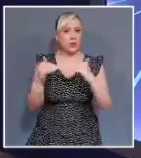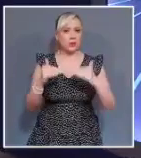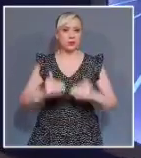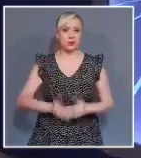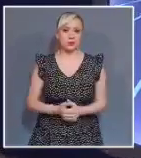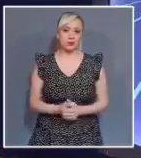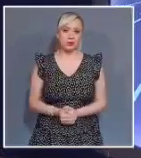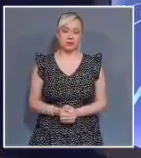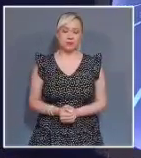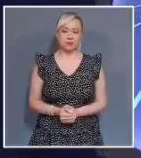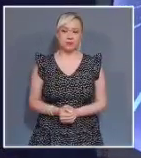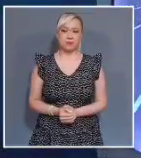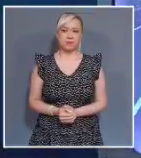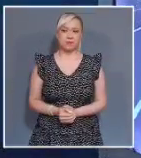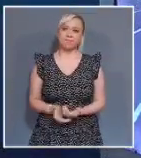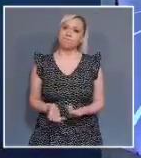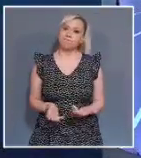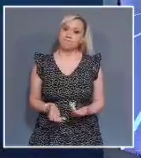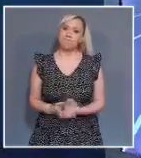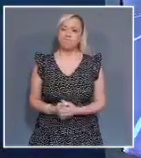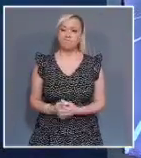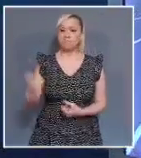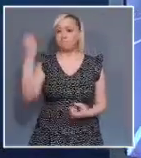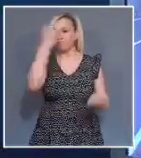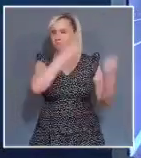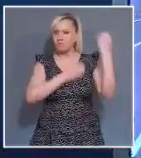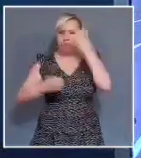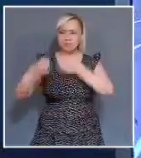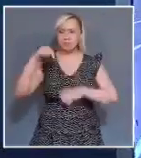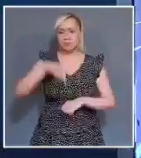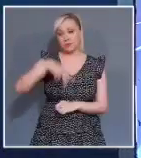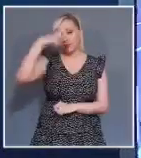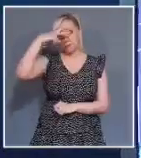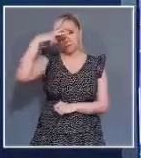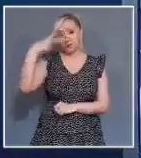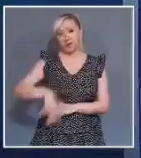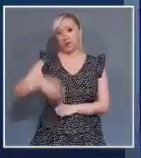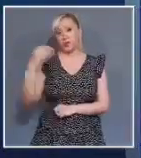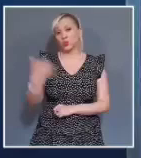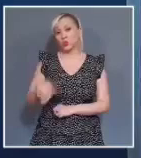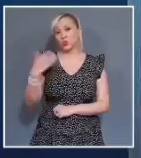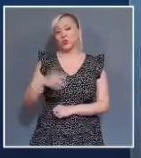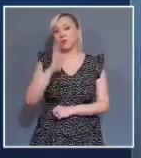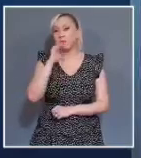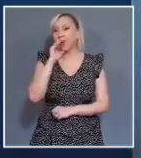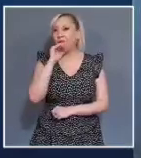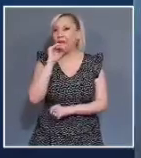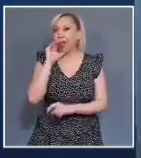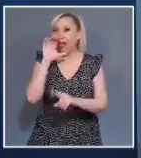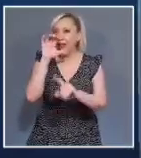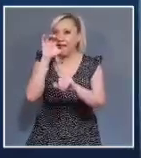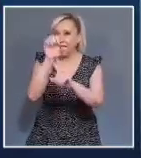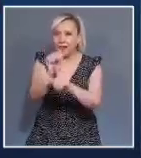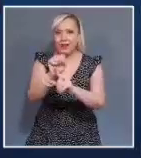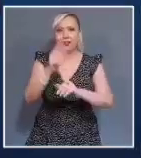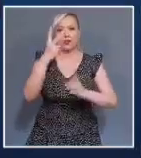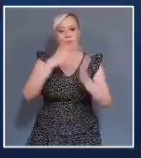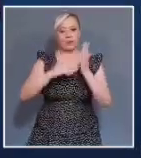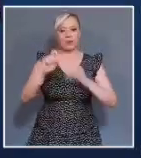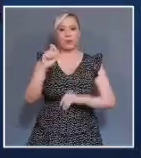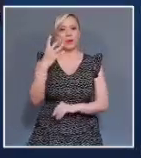Y mire, de acuerdo con un estudio, México se alejó de la meta que se fijó de alcanzar en 2024 de generar